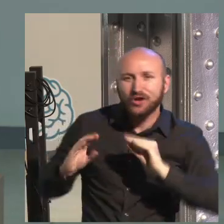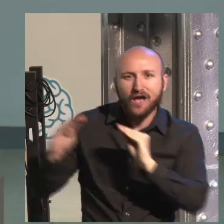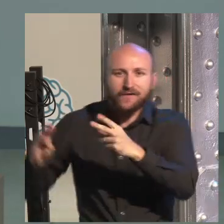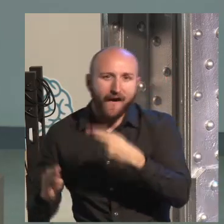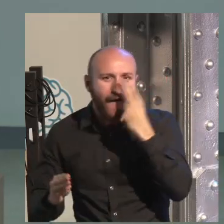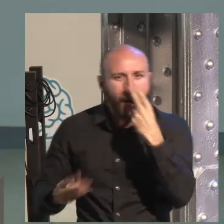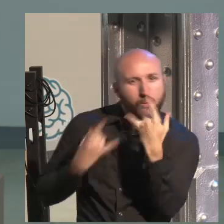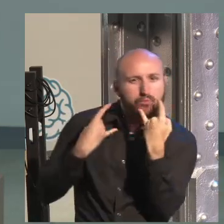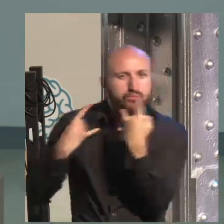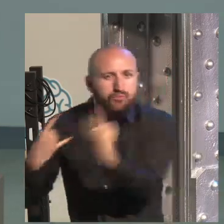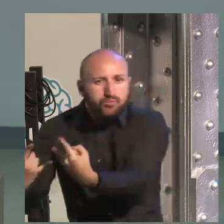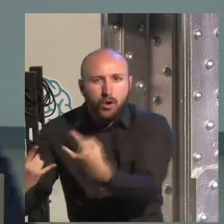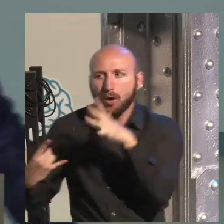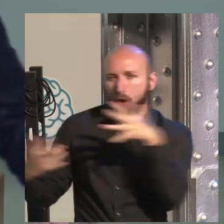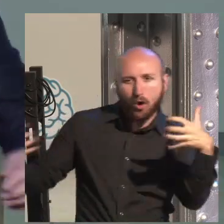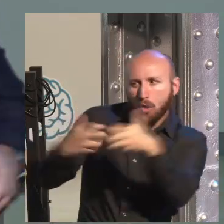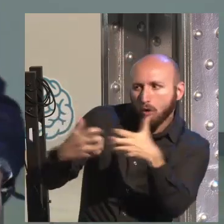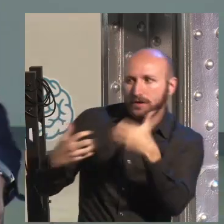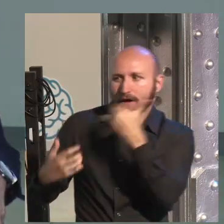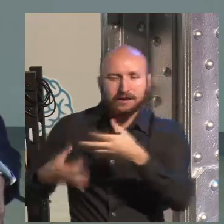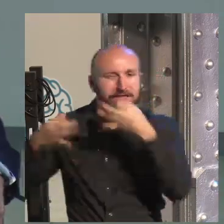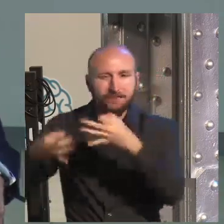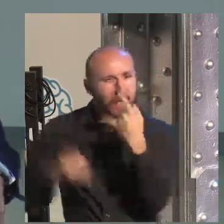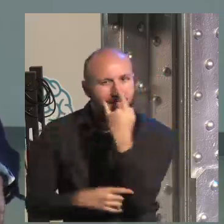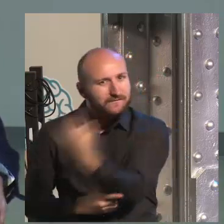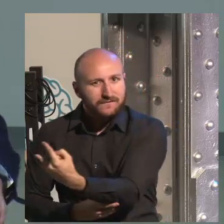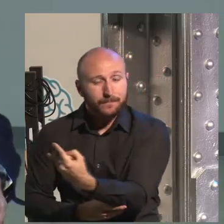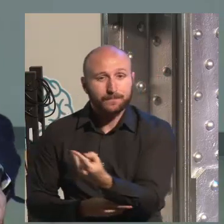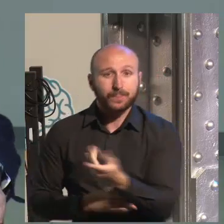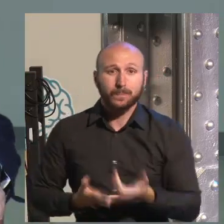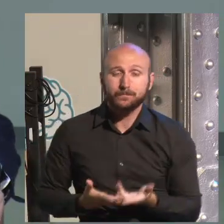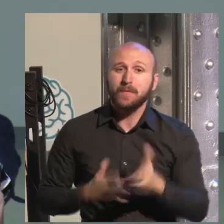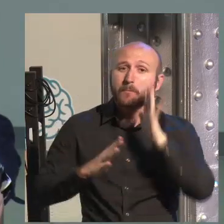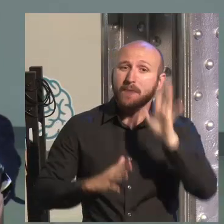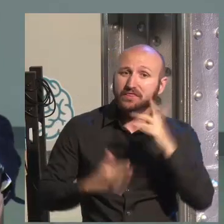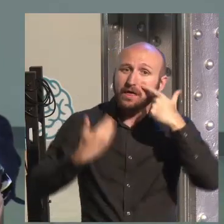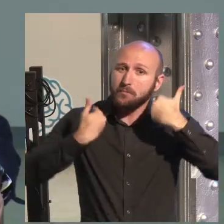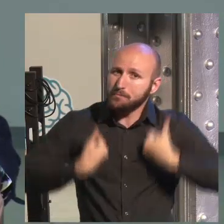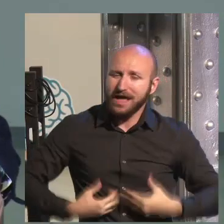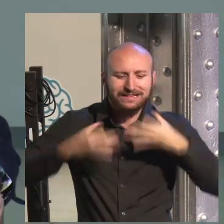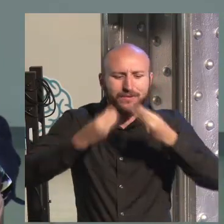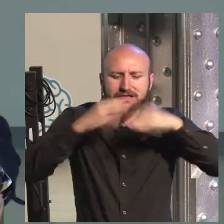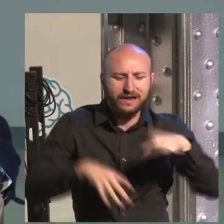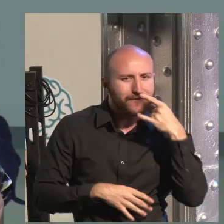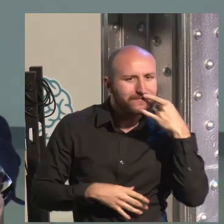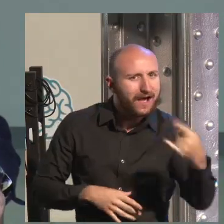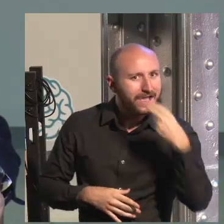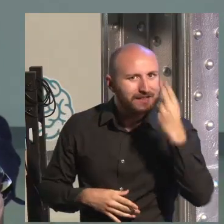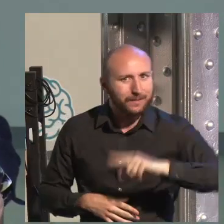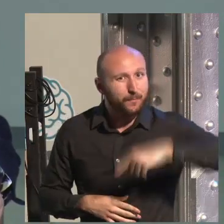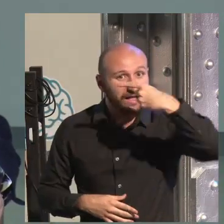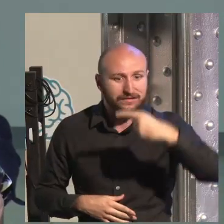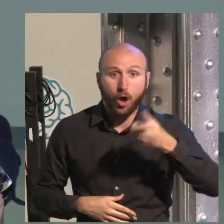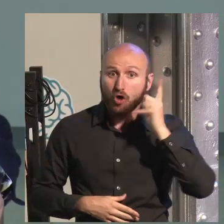esa confrontación, lo que la rodea. Aparentemente el ser humano no desea otra cosa nada más que historias. Y no solo eso, voy aún